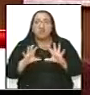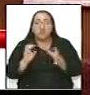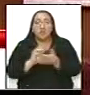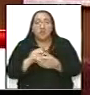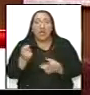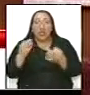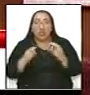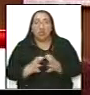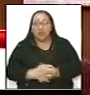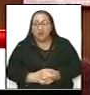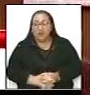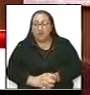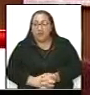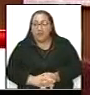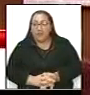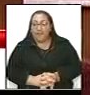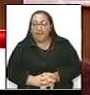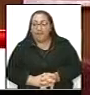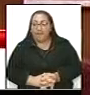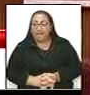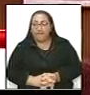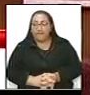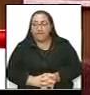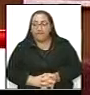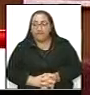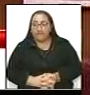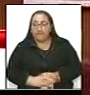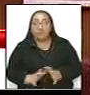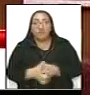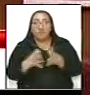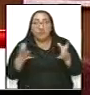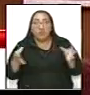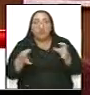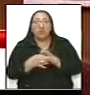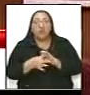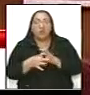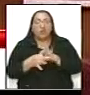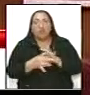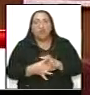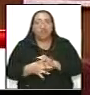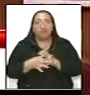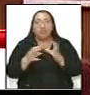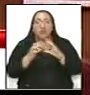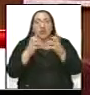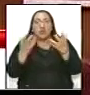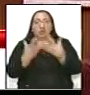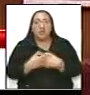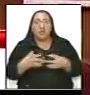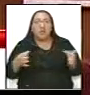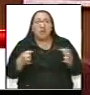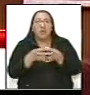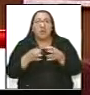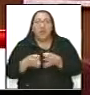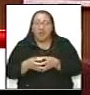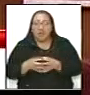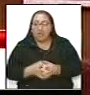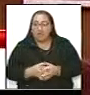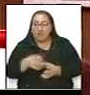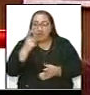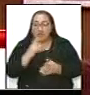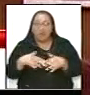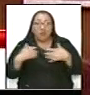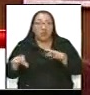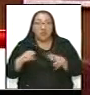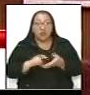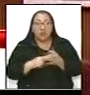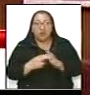economía. Son los grandes consorcios virtuales que se junten grandes empresas, pequeñas, micros, para